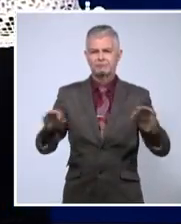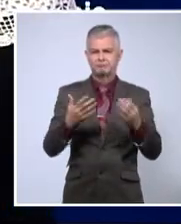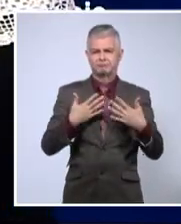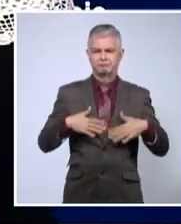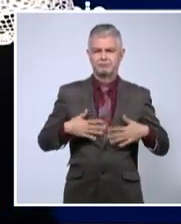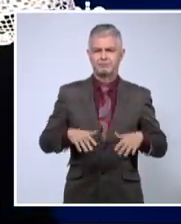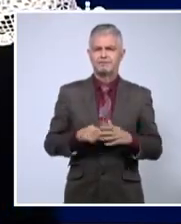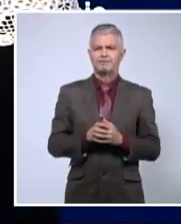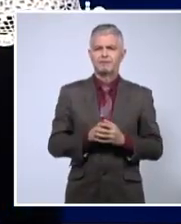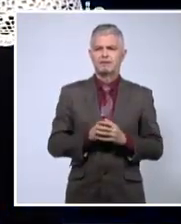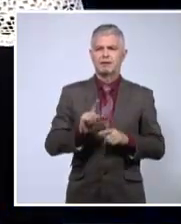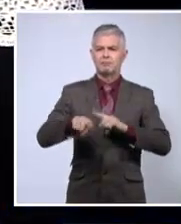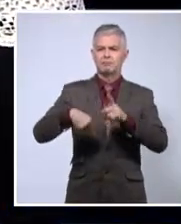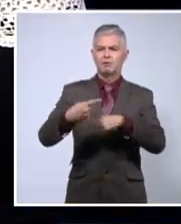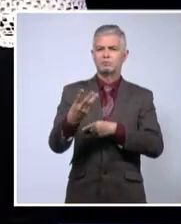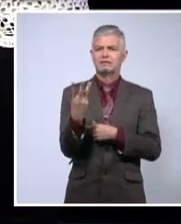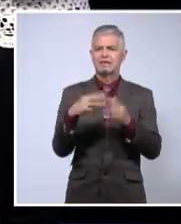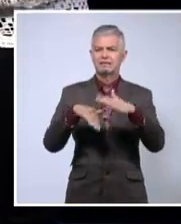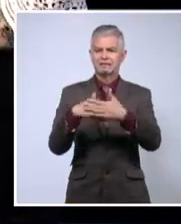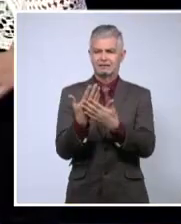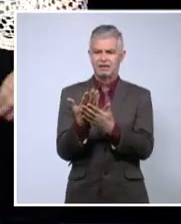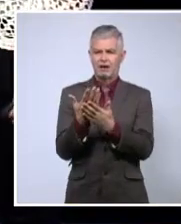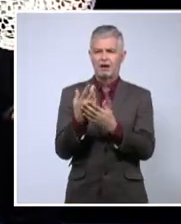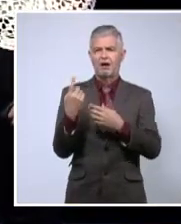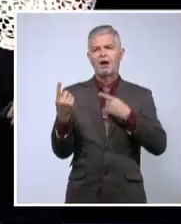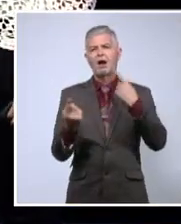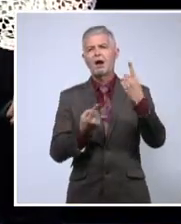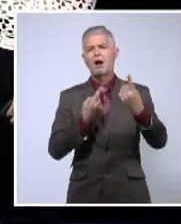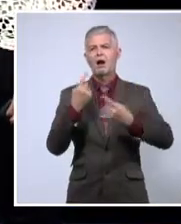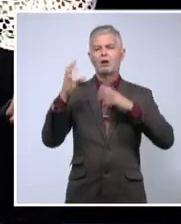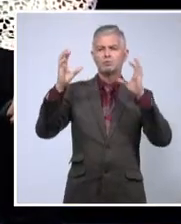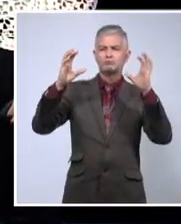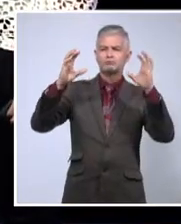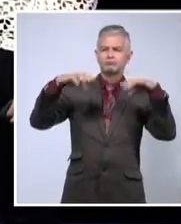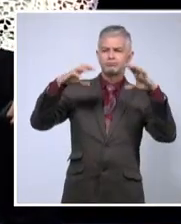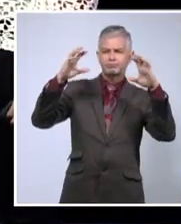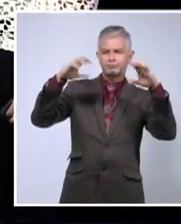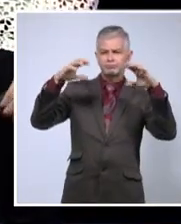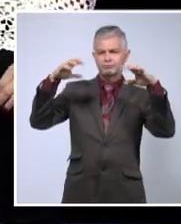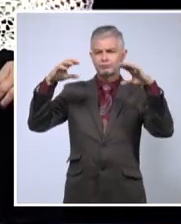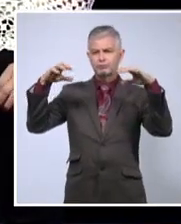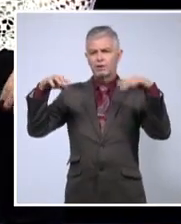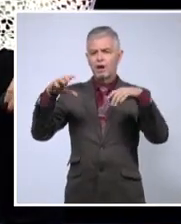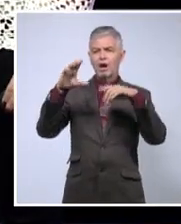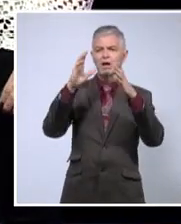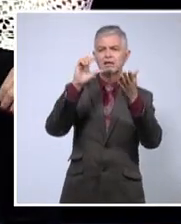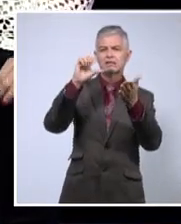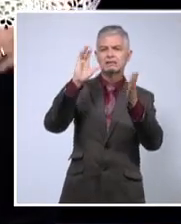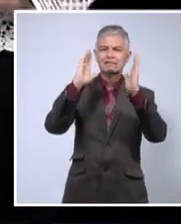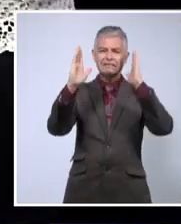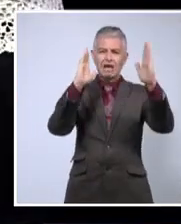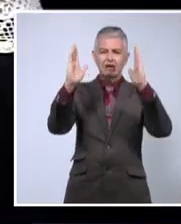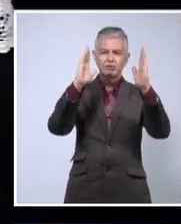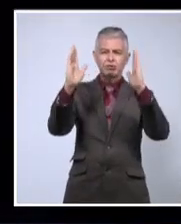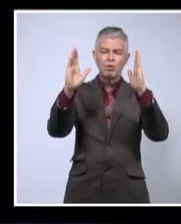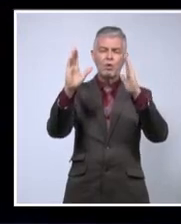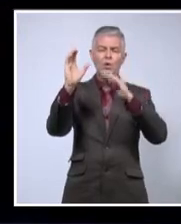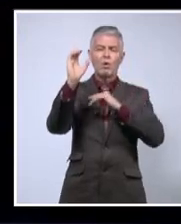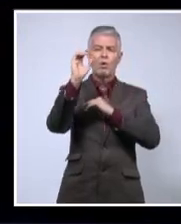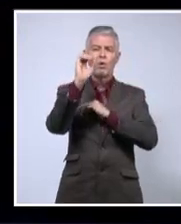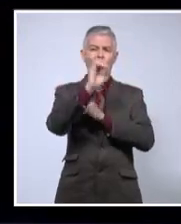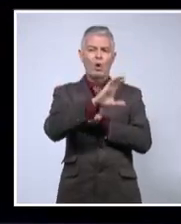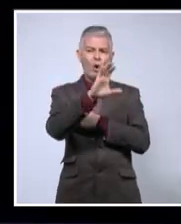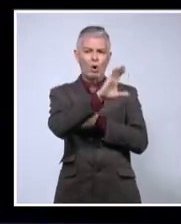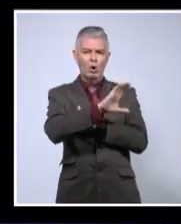próximos tres días tendremos solo algunos chubascos en la región central y oriental de nuestro país, principalmente hacia zonas de la costa